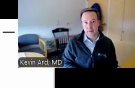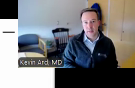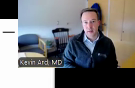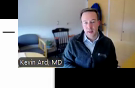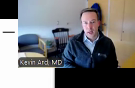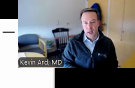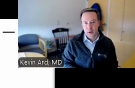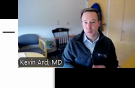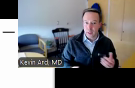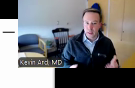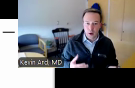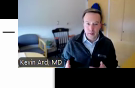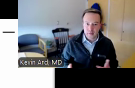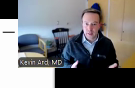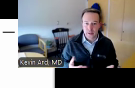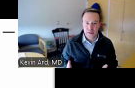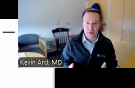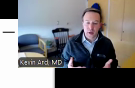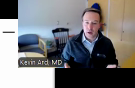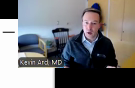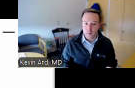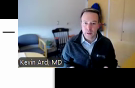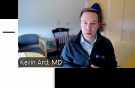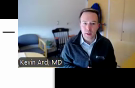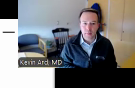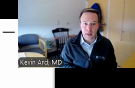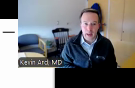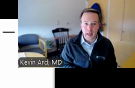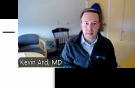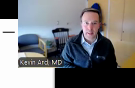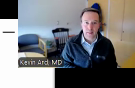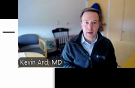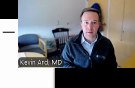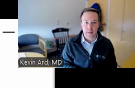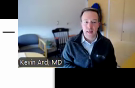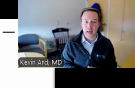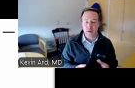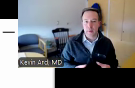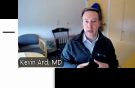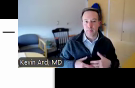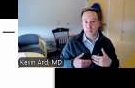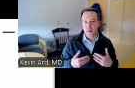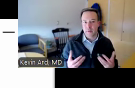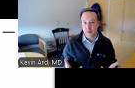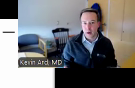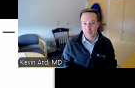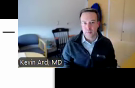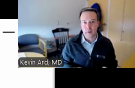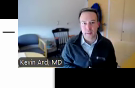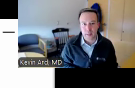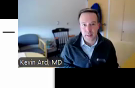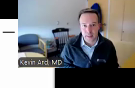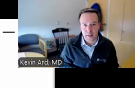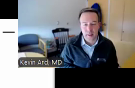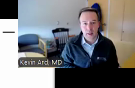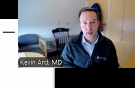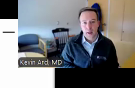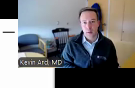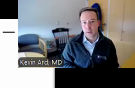es elegible para el PrEP y podemos mostrarles los algoritmos de la CDC para describir quién puede beneficiarse del